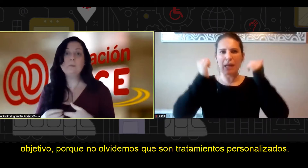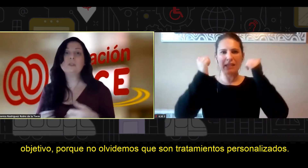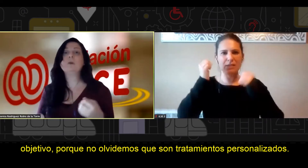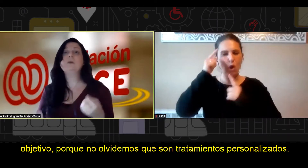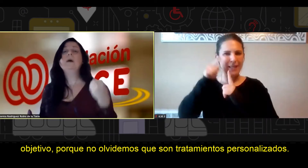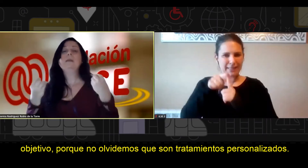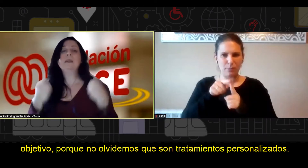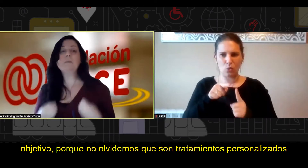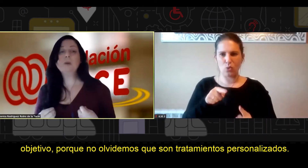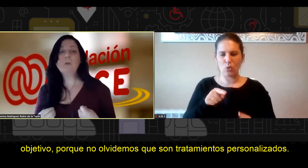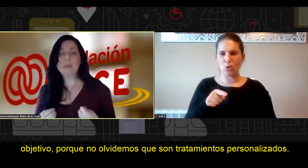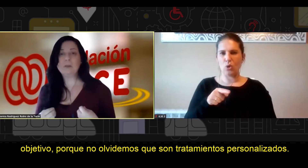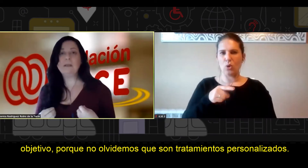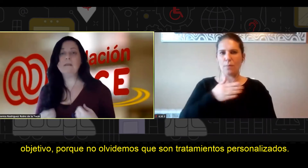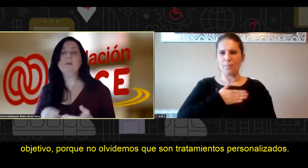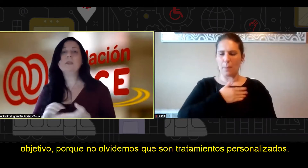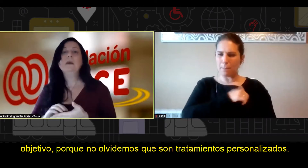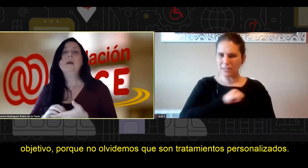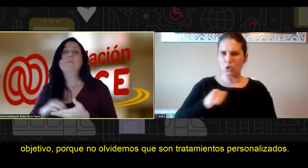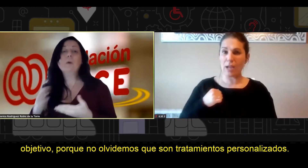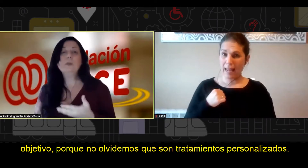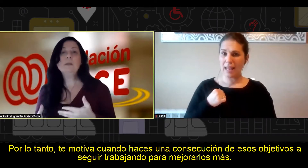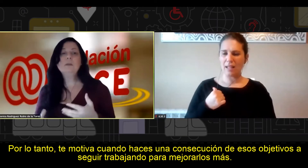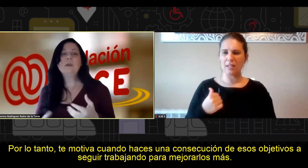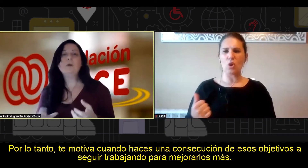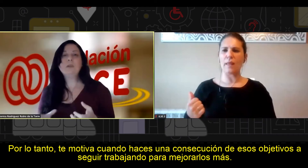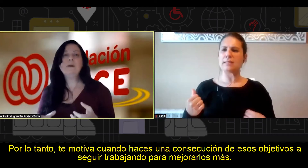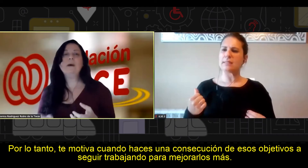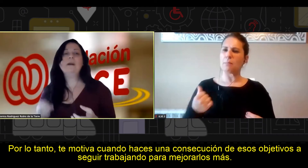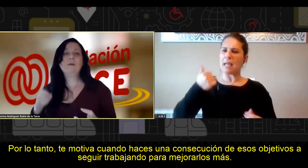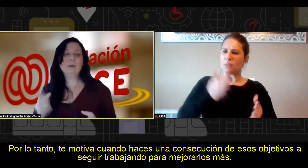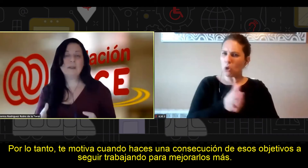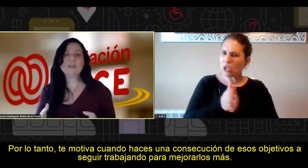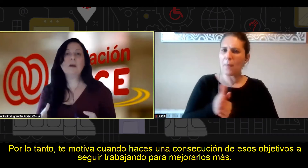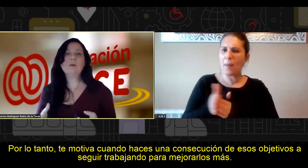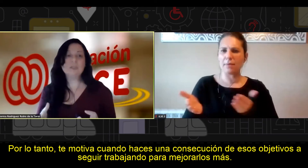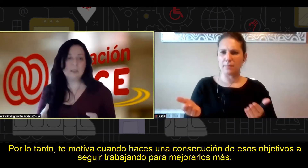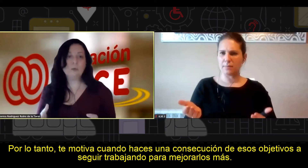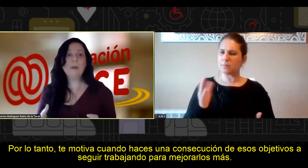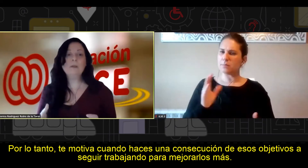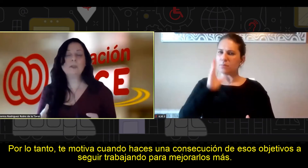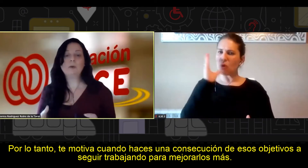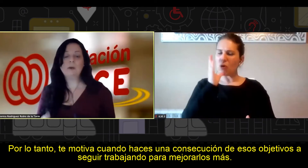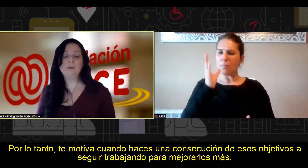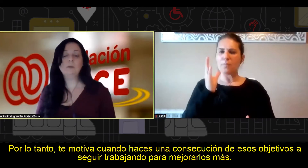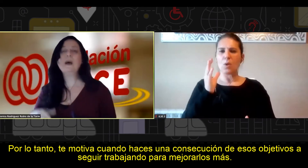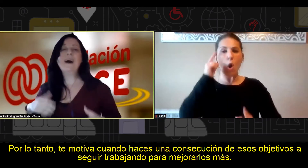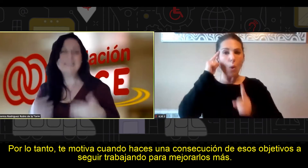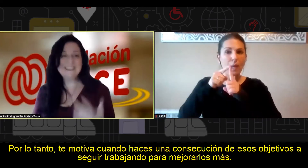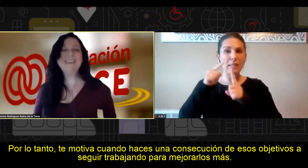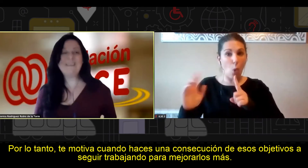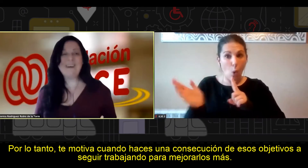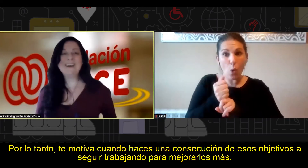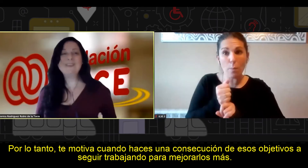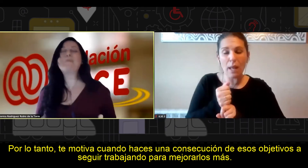olvidemos que son tratamientos personalizados. Por lo tanto, te motiva cuando haces una consecución de esos objetivos a